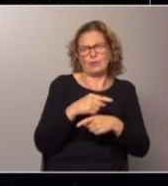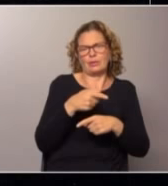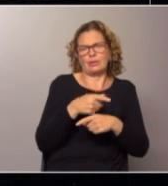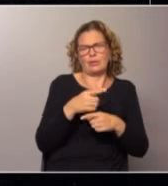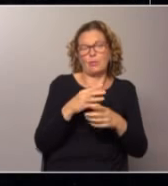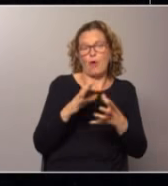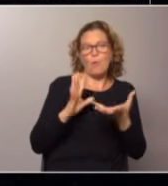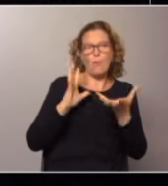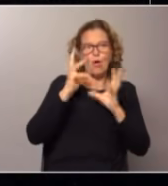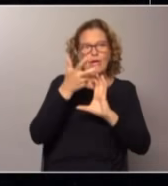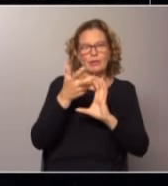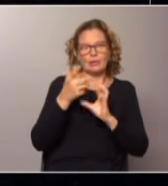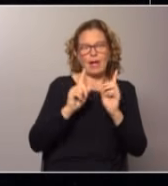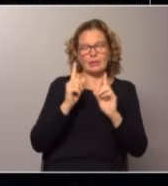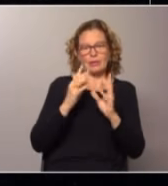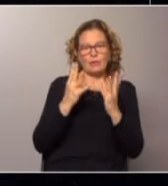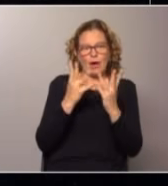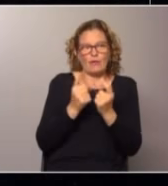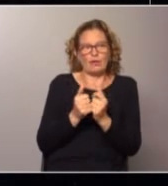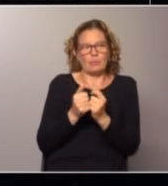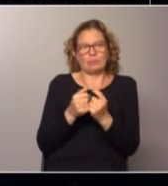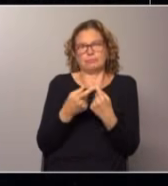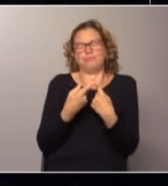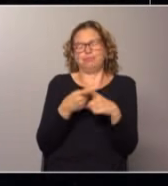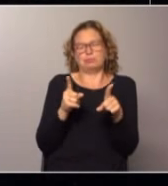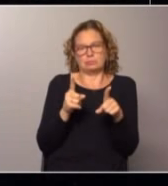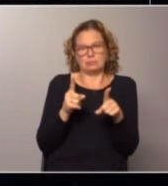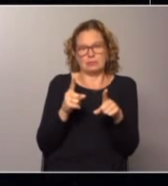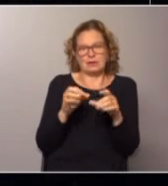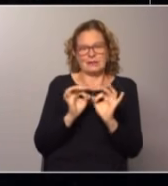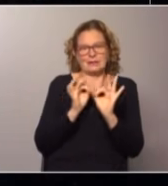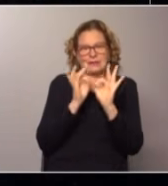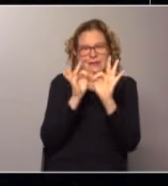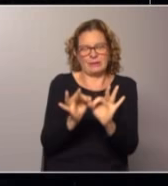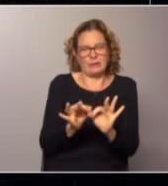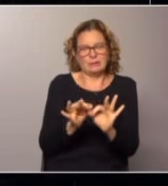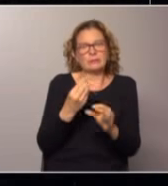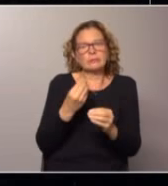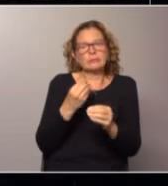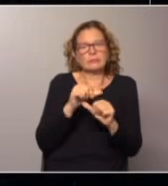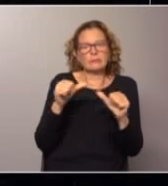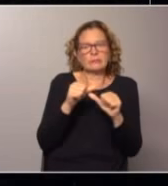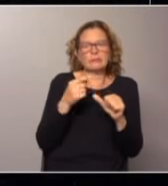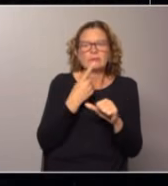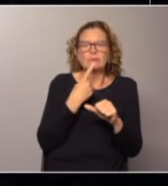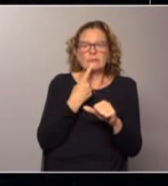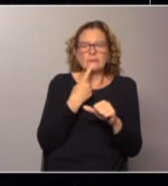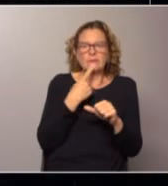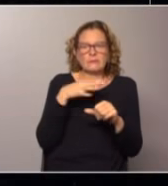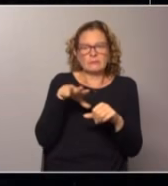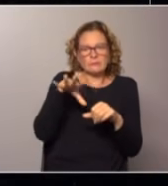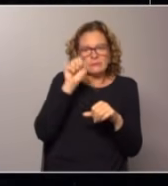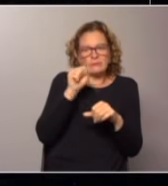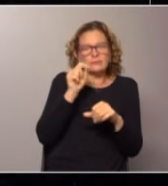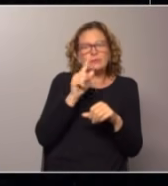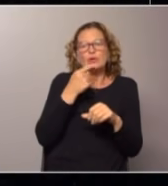de modernización a veces de una manera brutal que lleva a cabo como conseguimos que la política recupere no